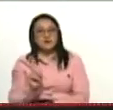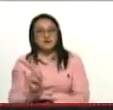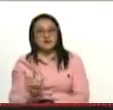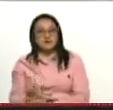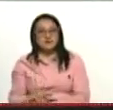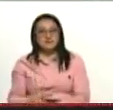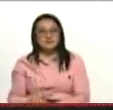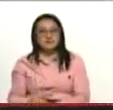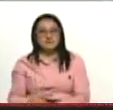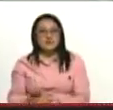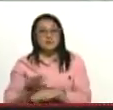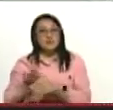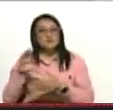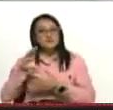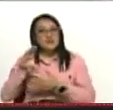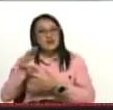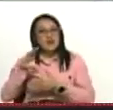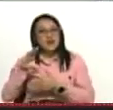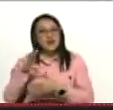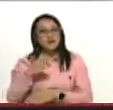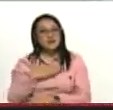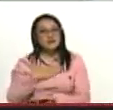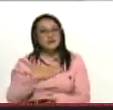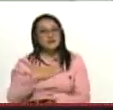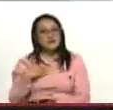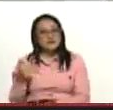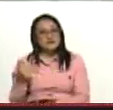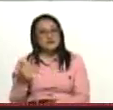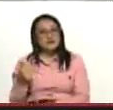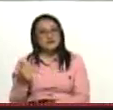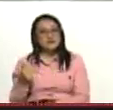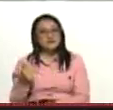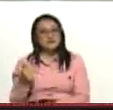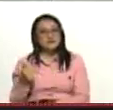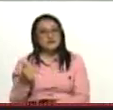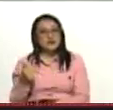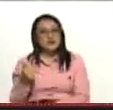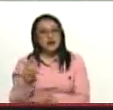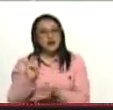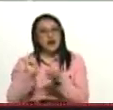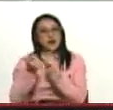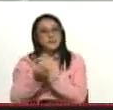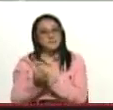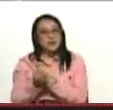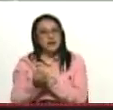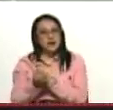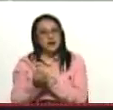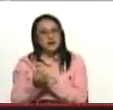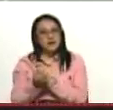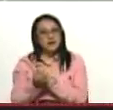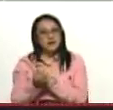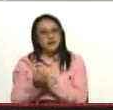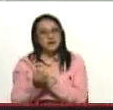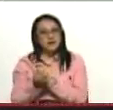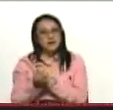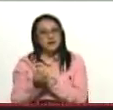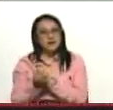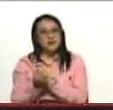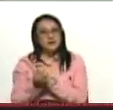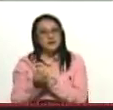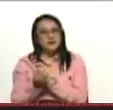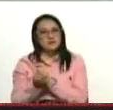Porque la celac quiere reemplazar No quiere reemplazar lo que